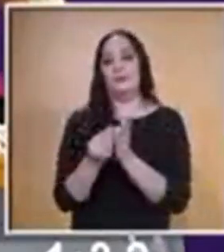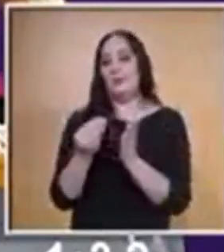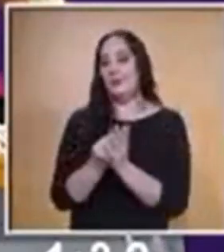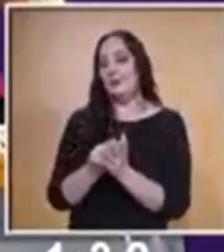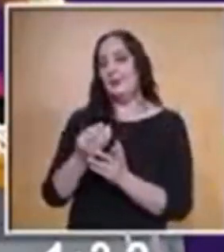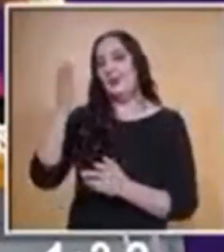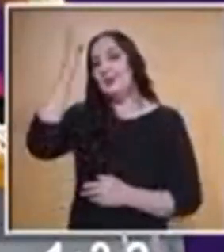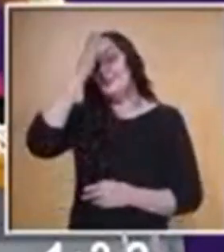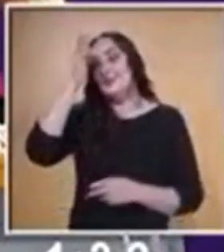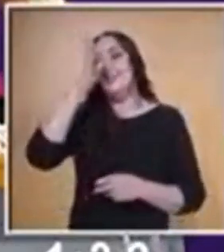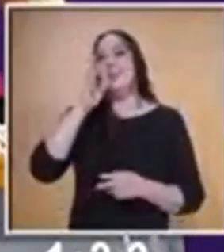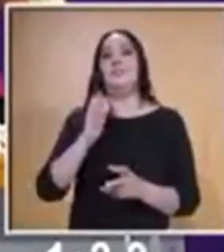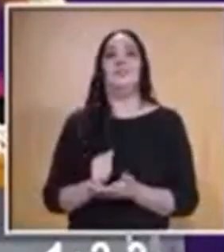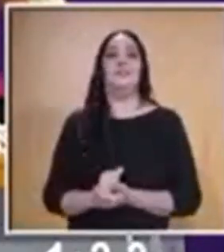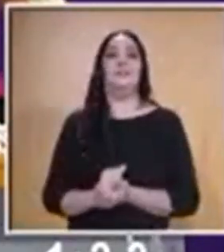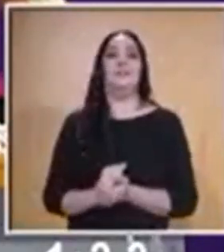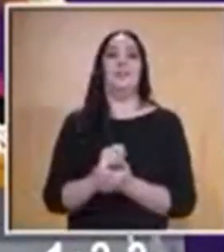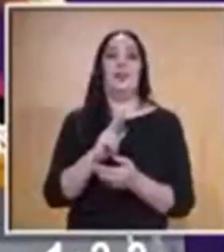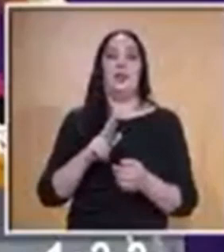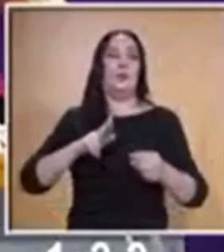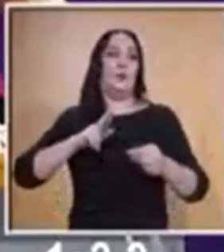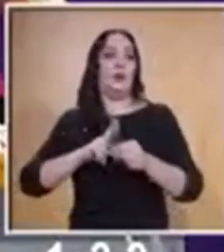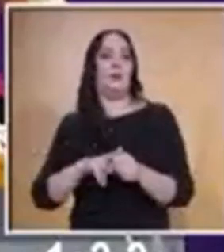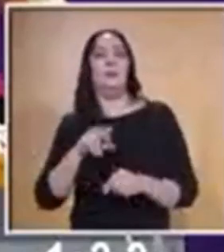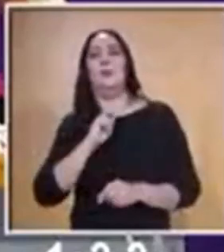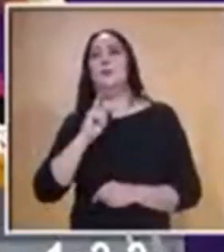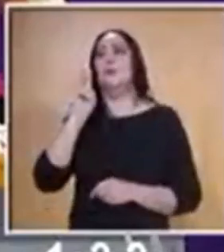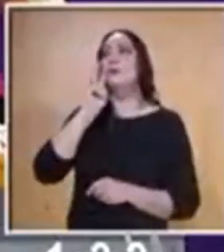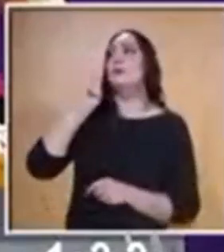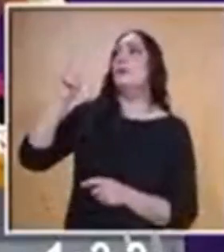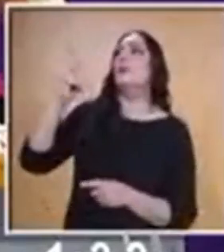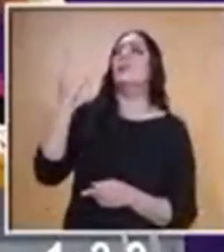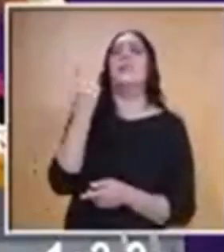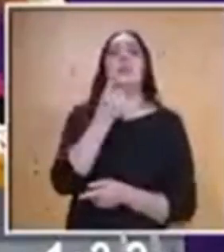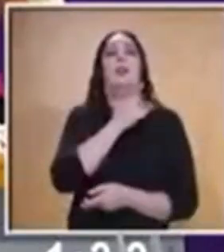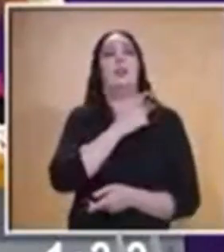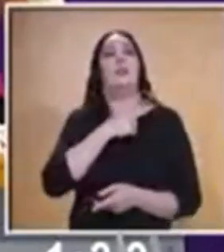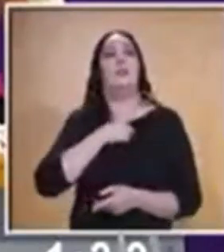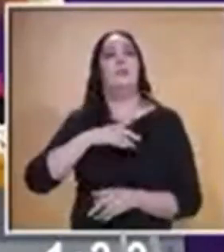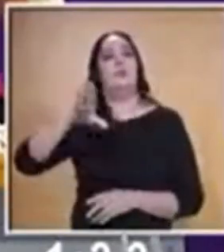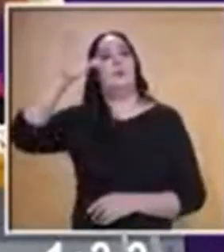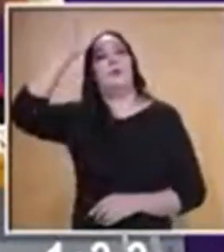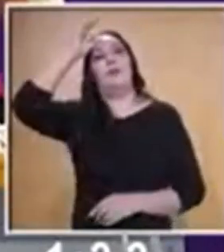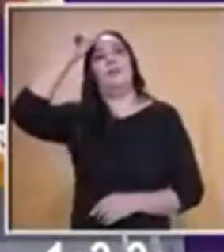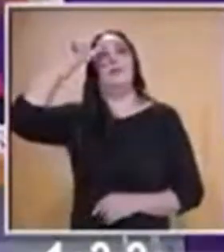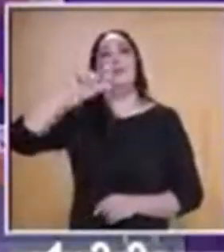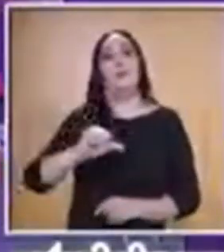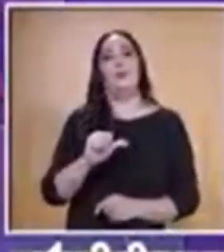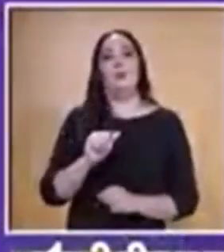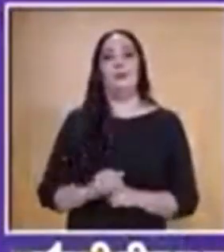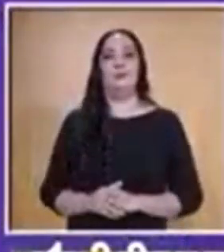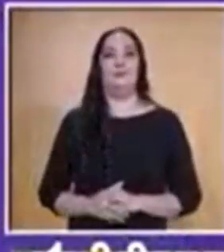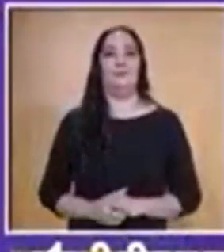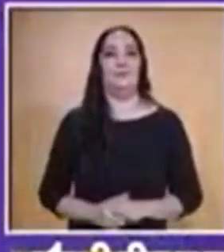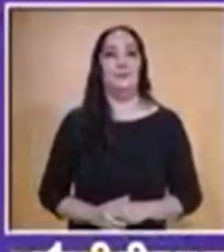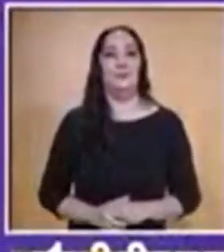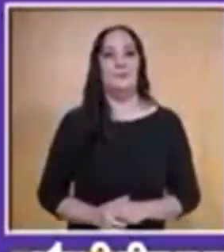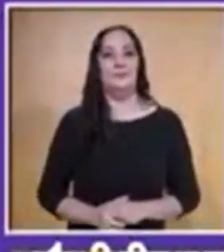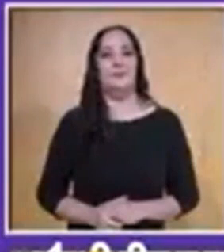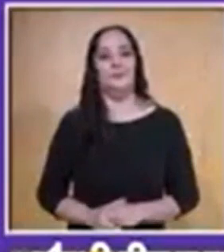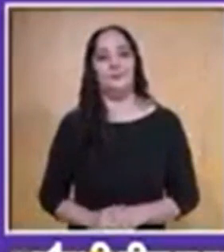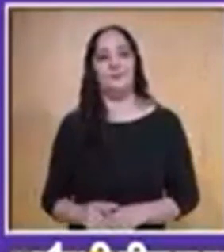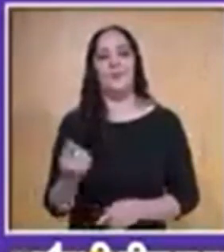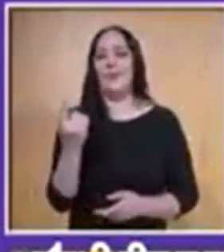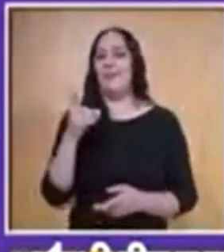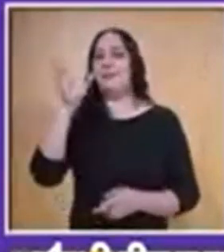naturales. Voy a poner el aprendizaje esperado para que todos lo podamos leer al mismo tiempo. El aprendizaje